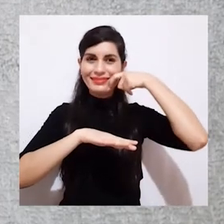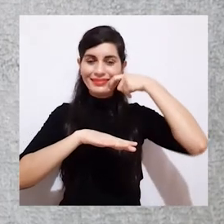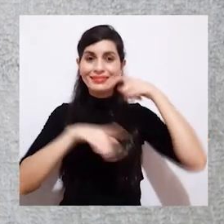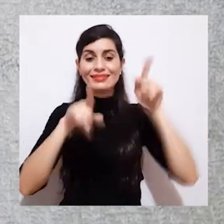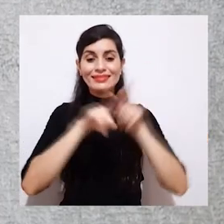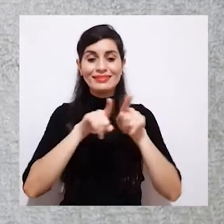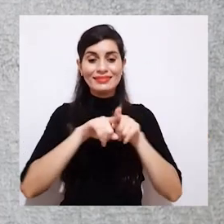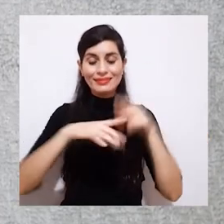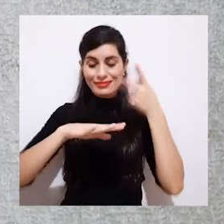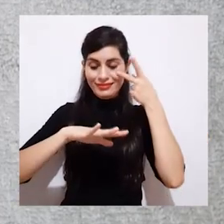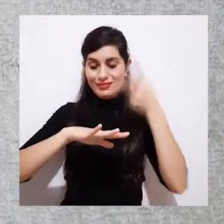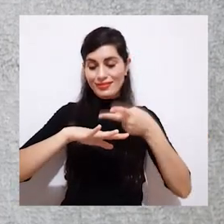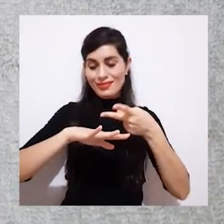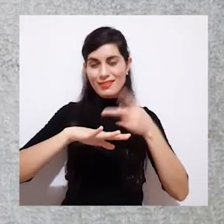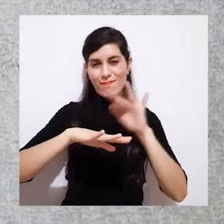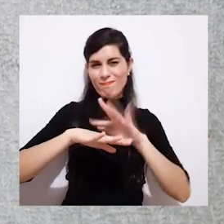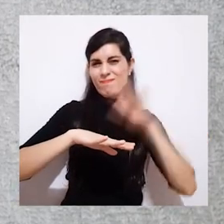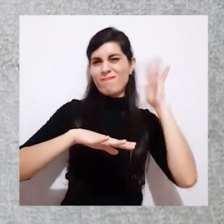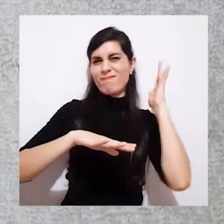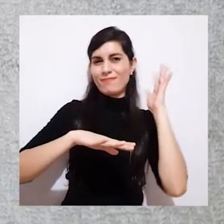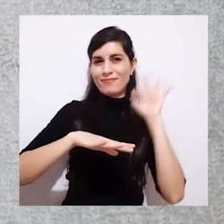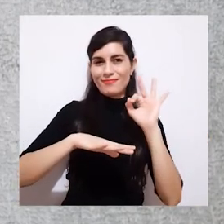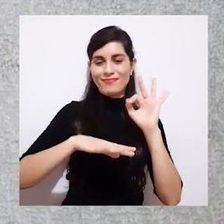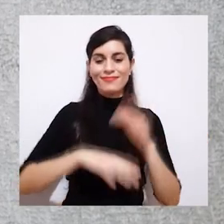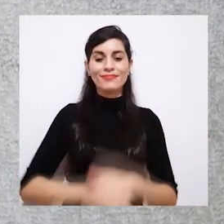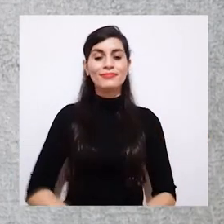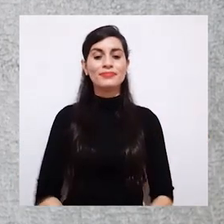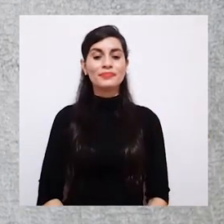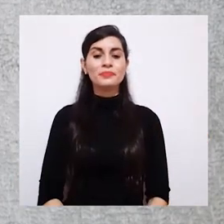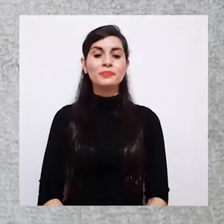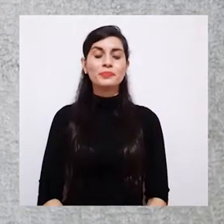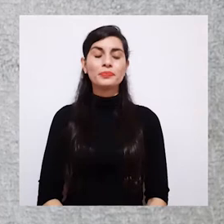bien para lo que es la textura y brillo para que se vea un poco más real.